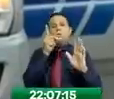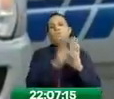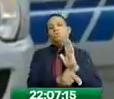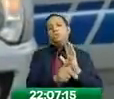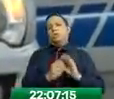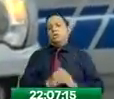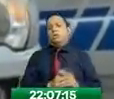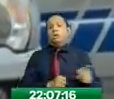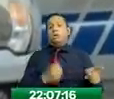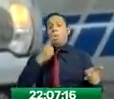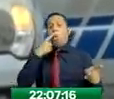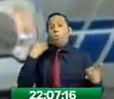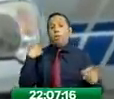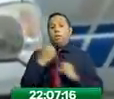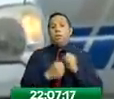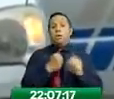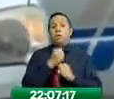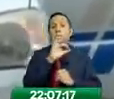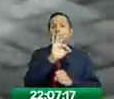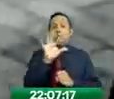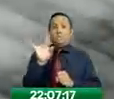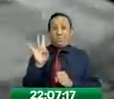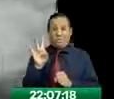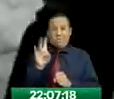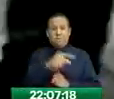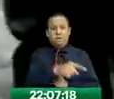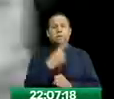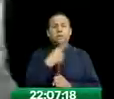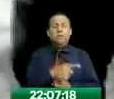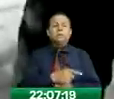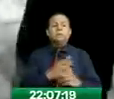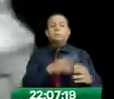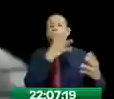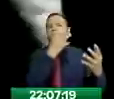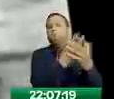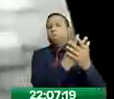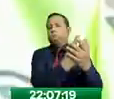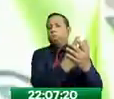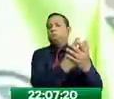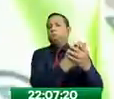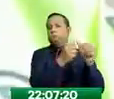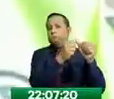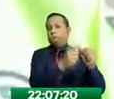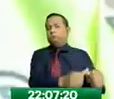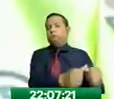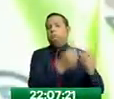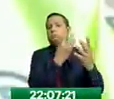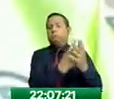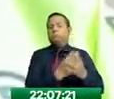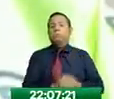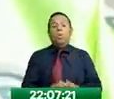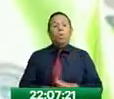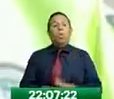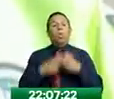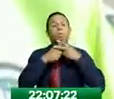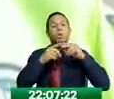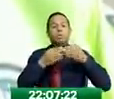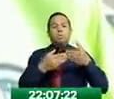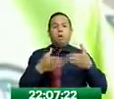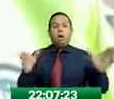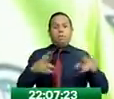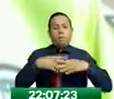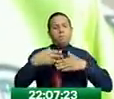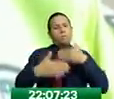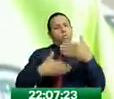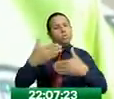79 años de edad quedó en la zona de aseguramiento de la Unidad Judicial del Sur. Y así se inicia un proceso investigativo, lo que contempla